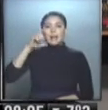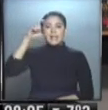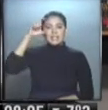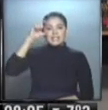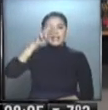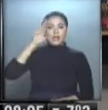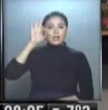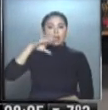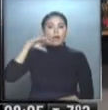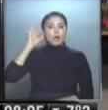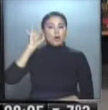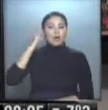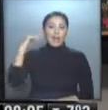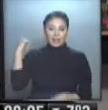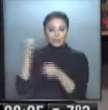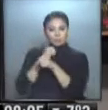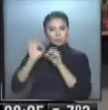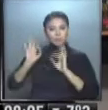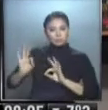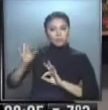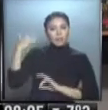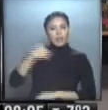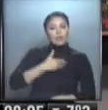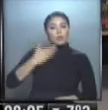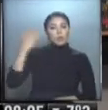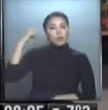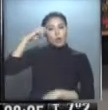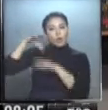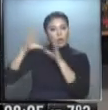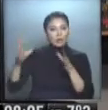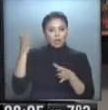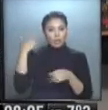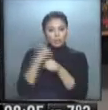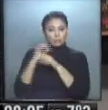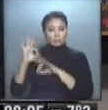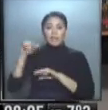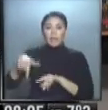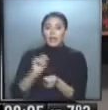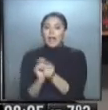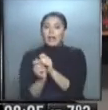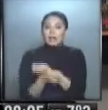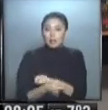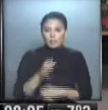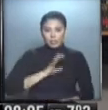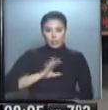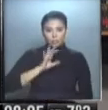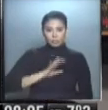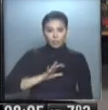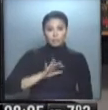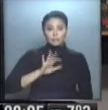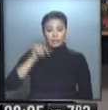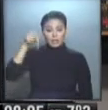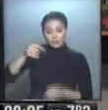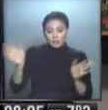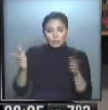definitiva la ley cerrojo sancionada en su momento por parte del congreso nacional y la reapertura del canje de deuda que esta iniciativa